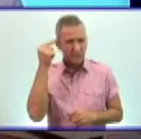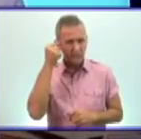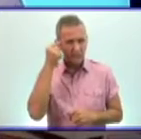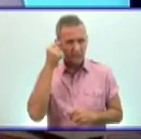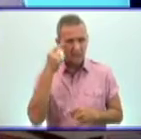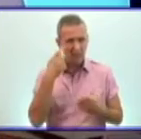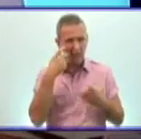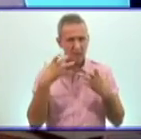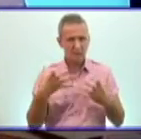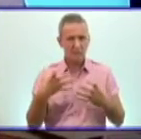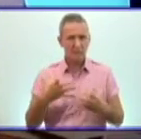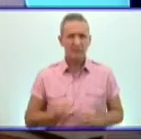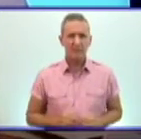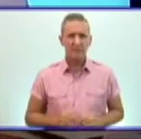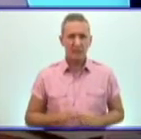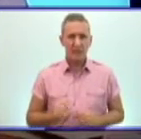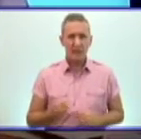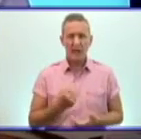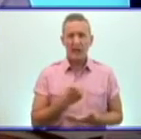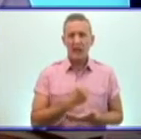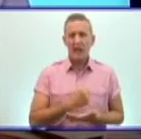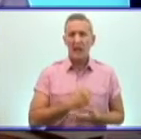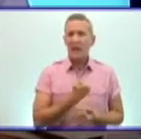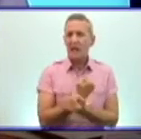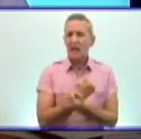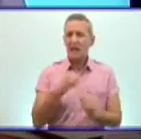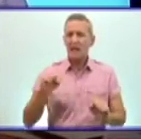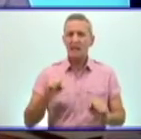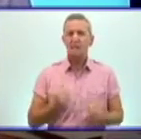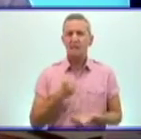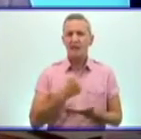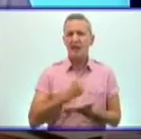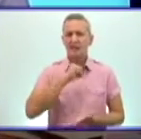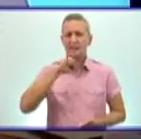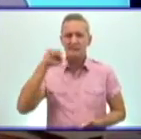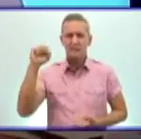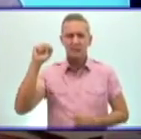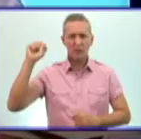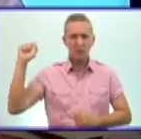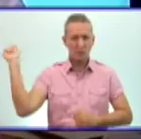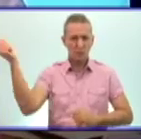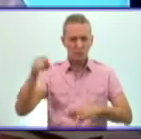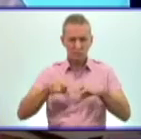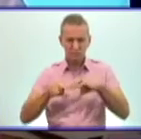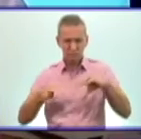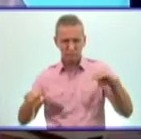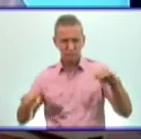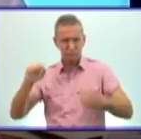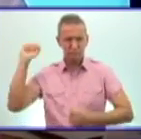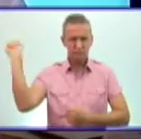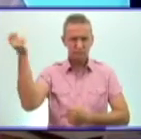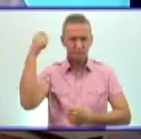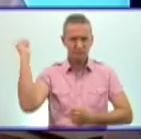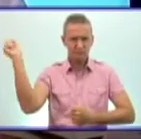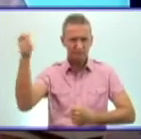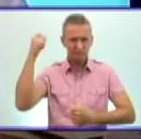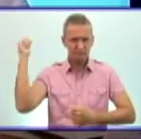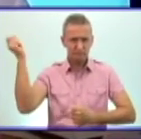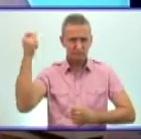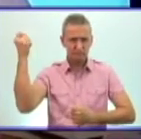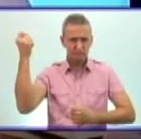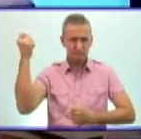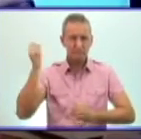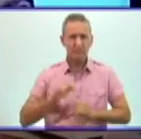se conquista con el filo del machete, no se pide. Mendigar derecho es propio de cobardes incapaces de